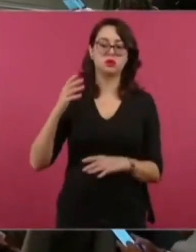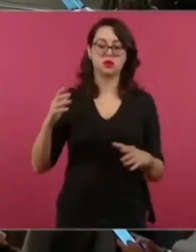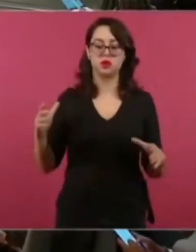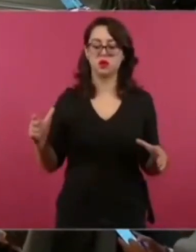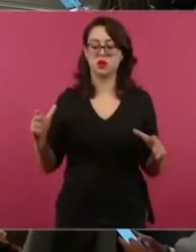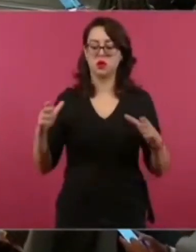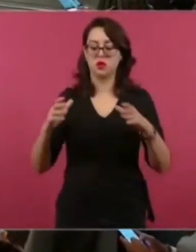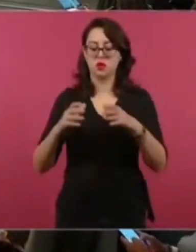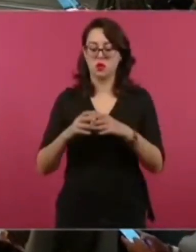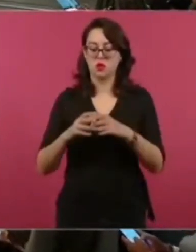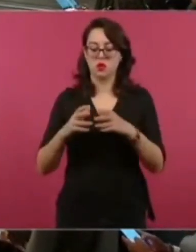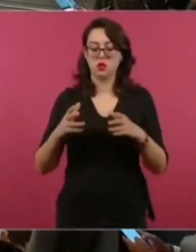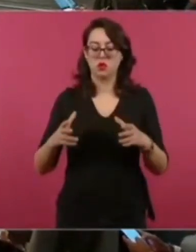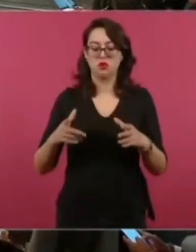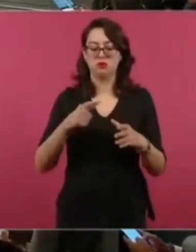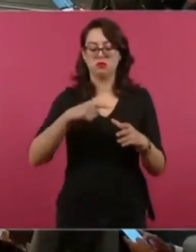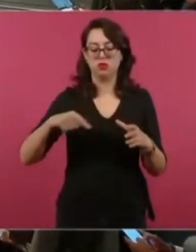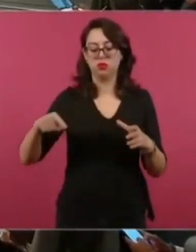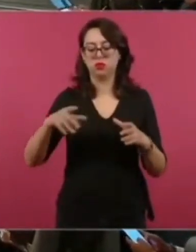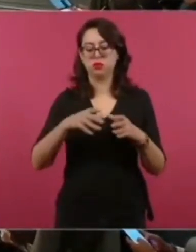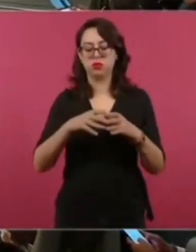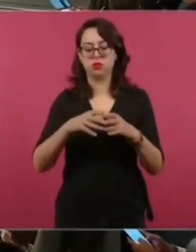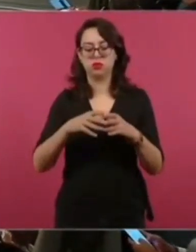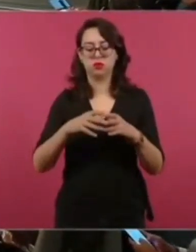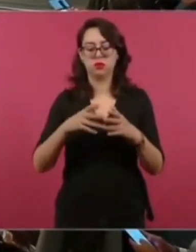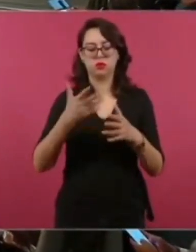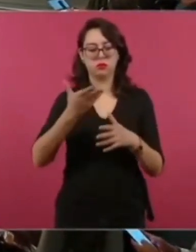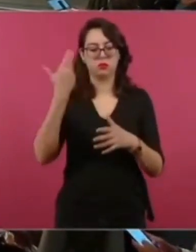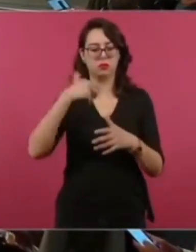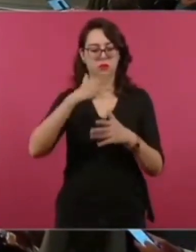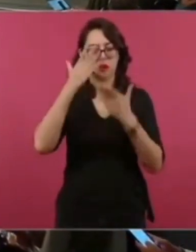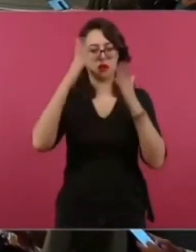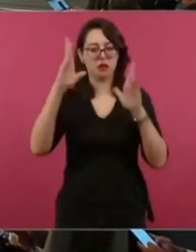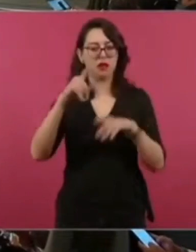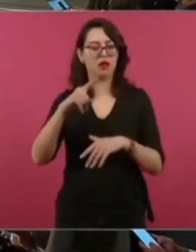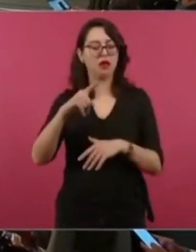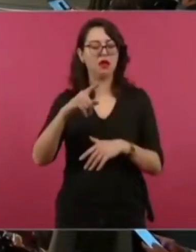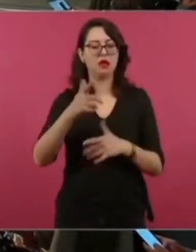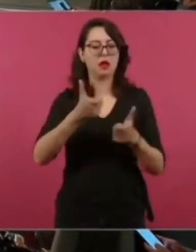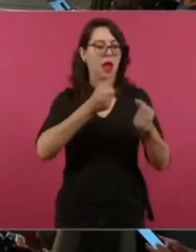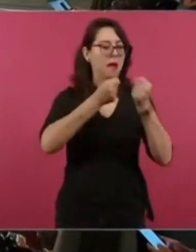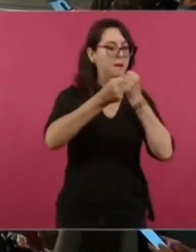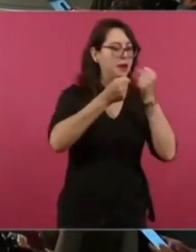la prensa se regula con la prensa,